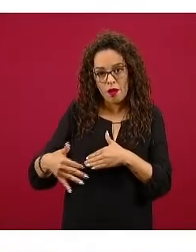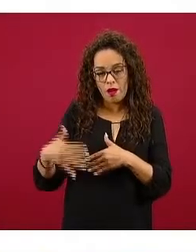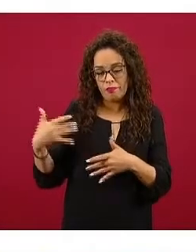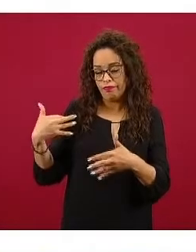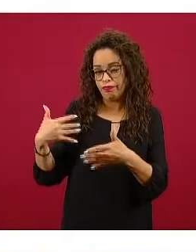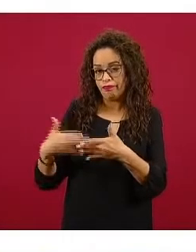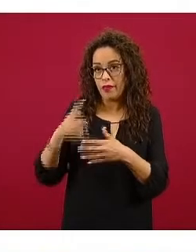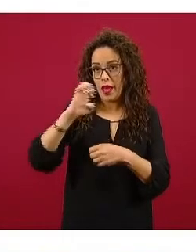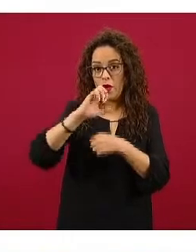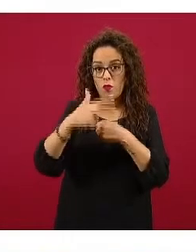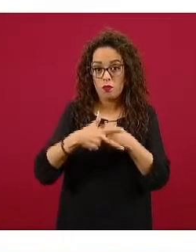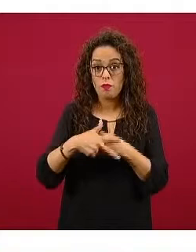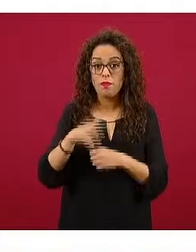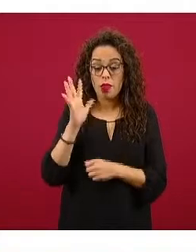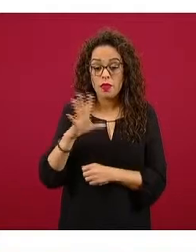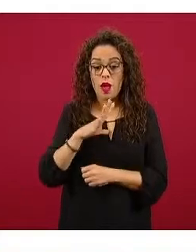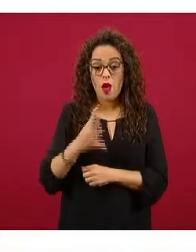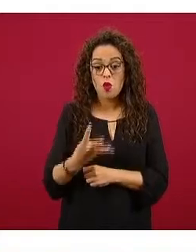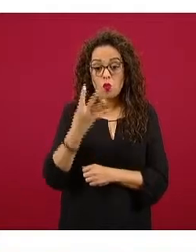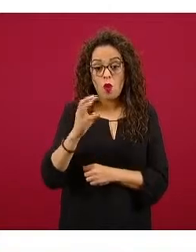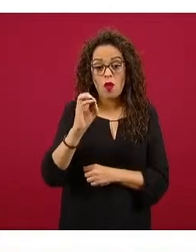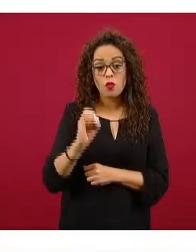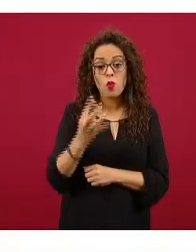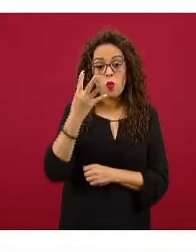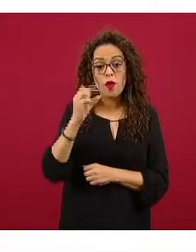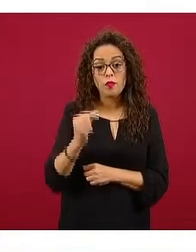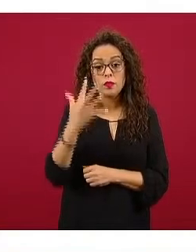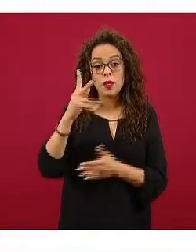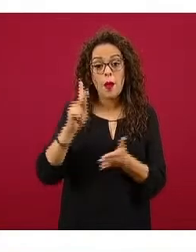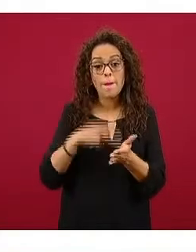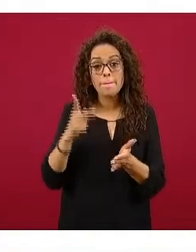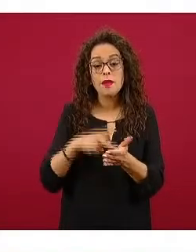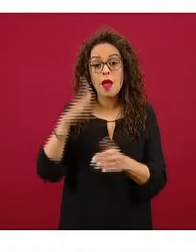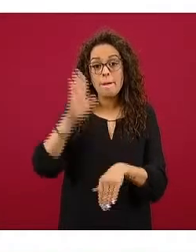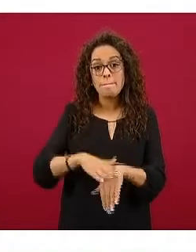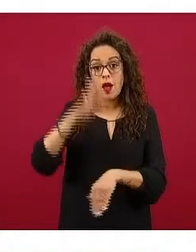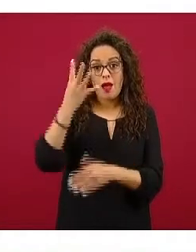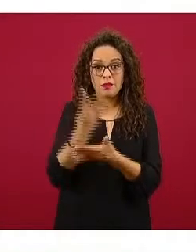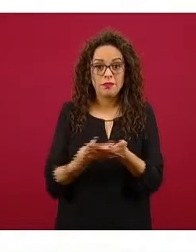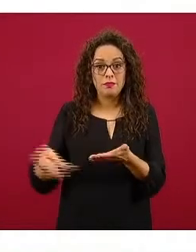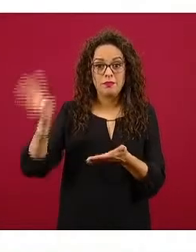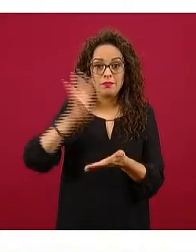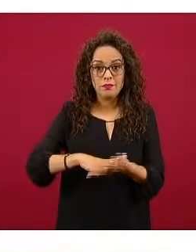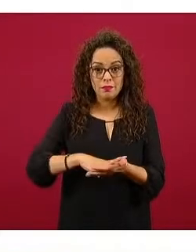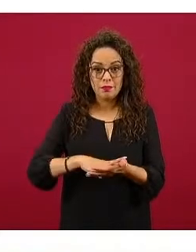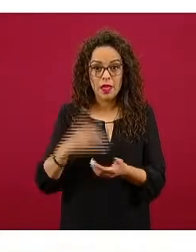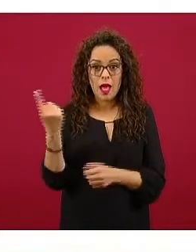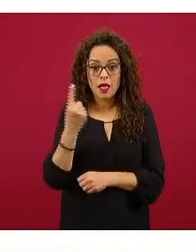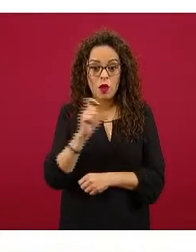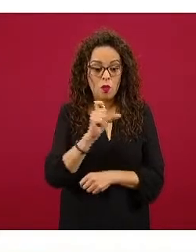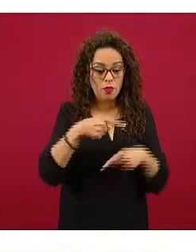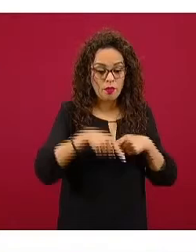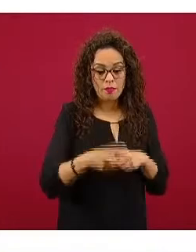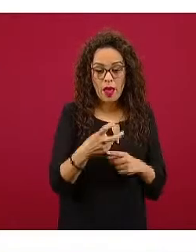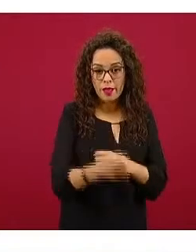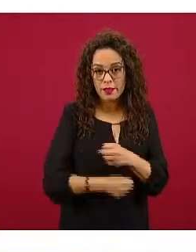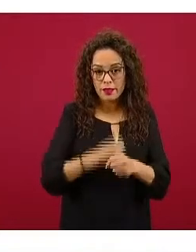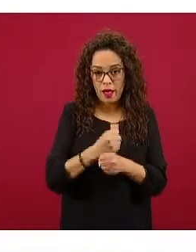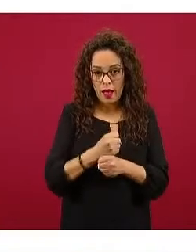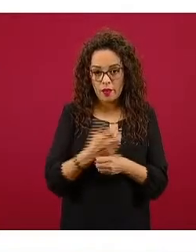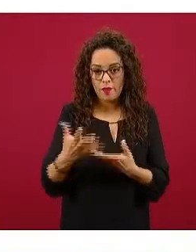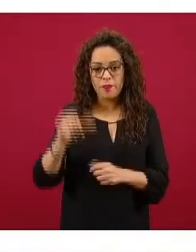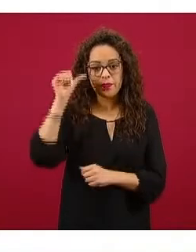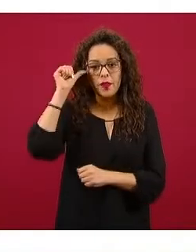ya 4 o 4.5 veces lo que sucedió a principios de año. Asia Sudoriental llegó más bien